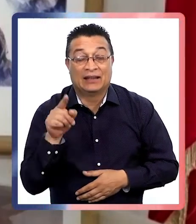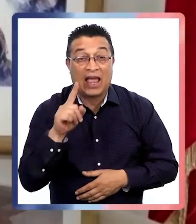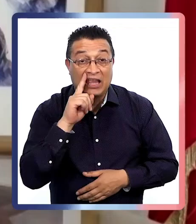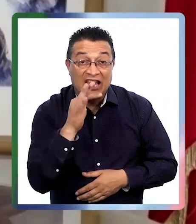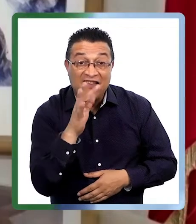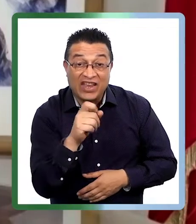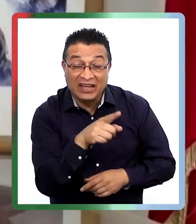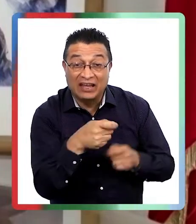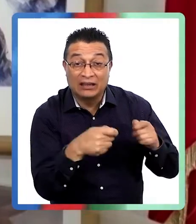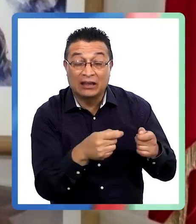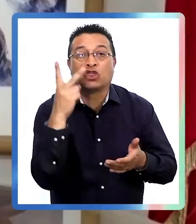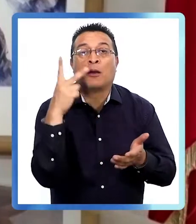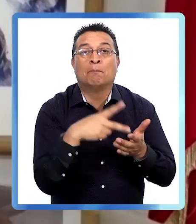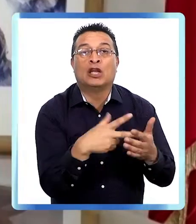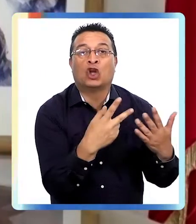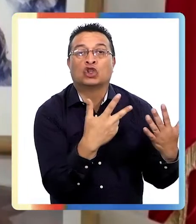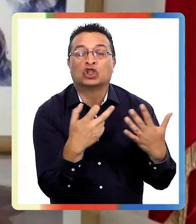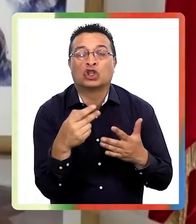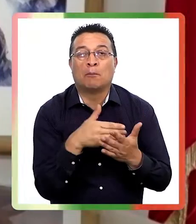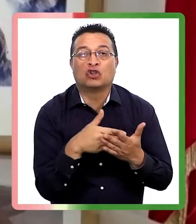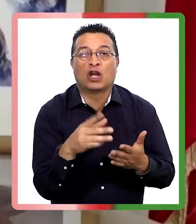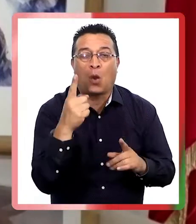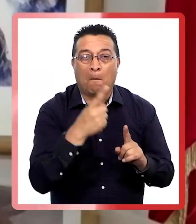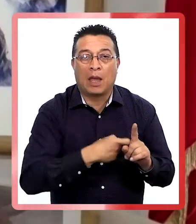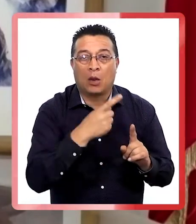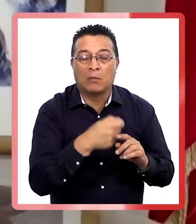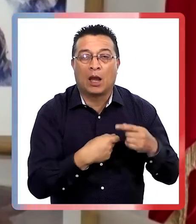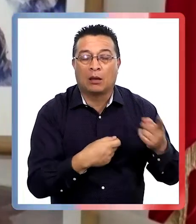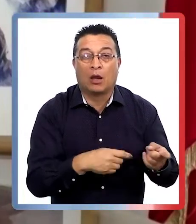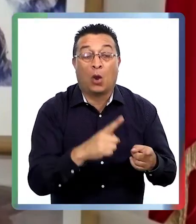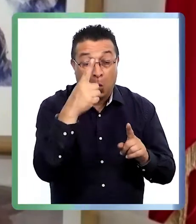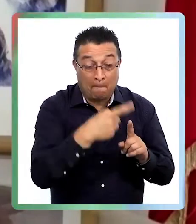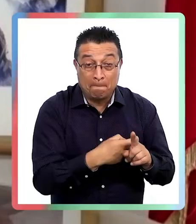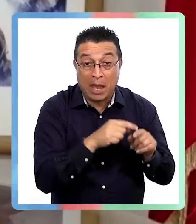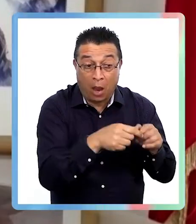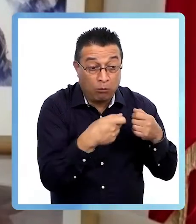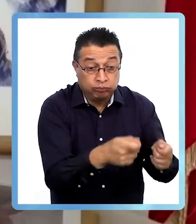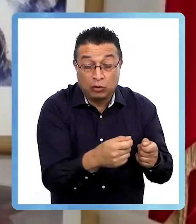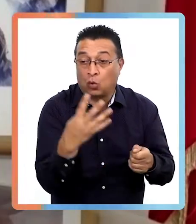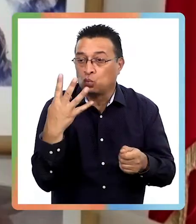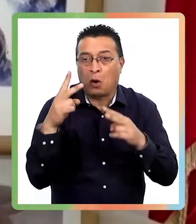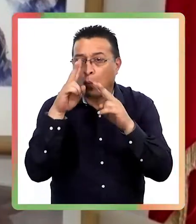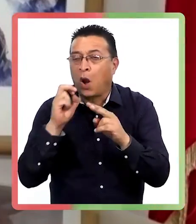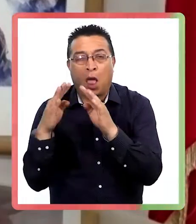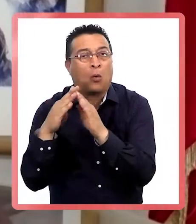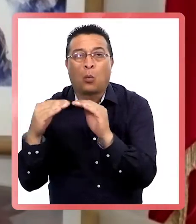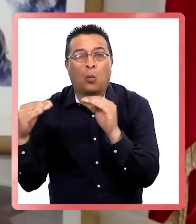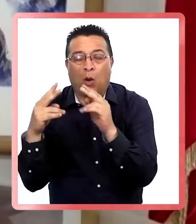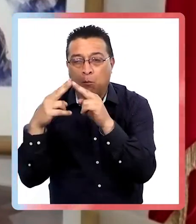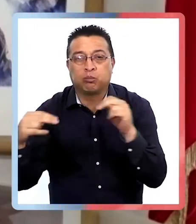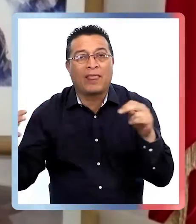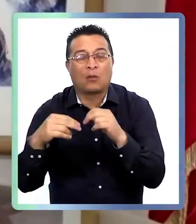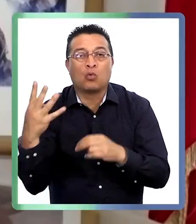resulta que el IFE universal costaba 2.800 millones de dólares mensuales. O sea, en un mes nos gastábamos 4 puentes del